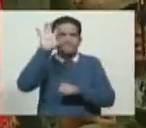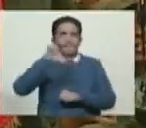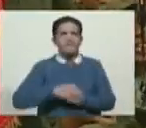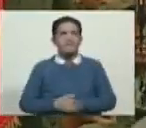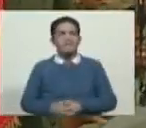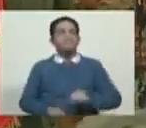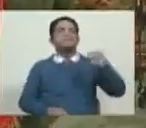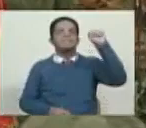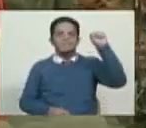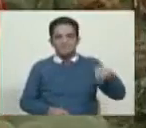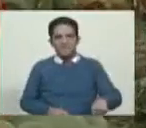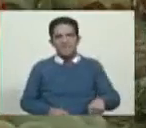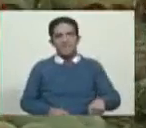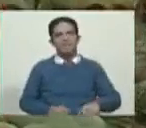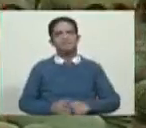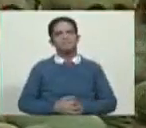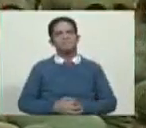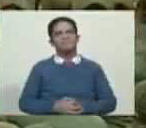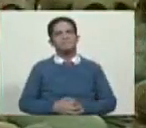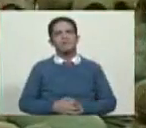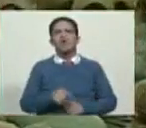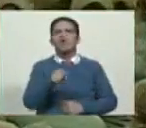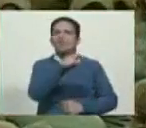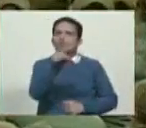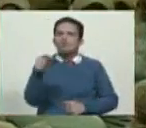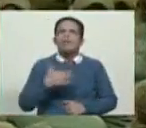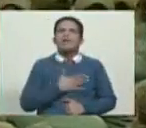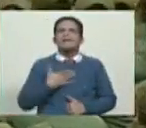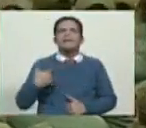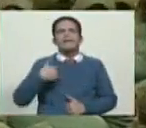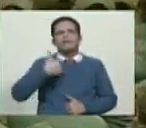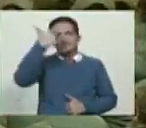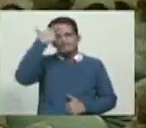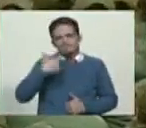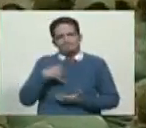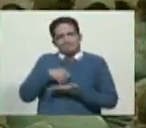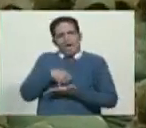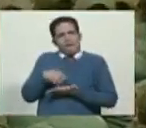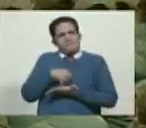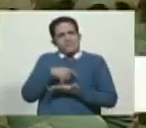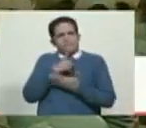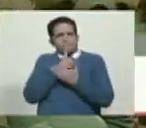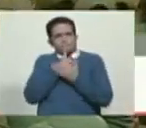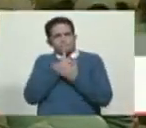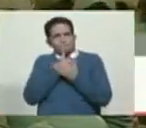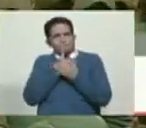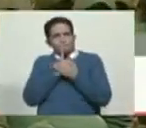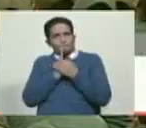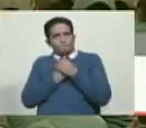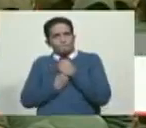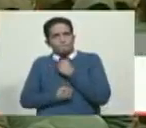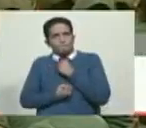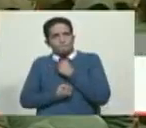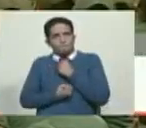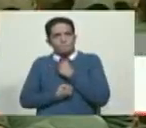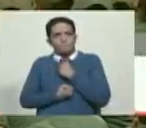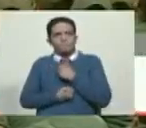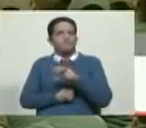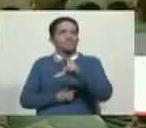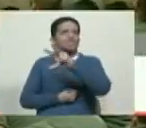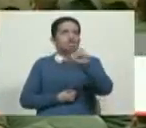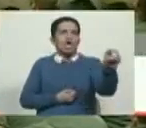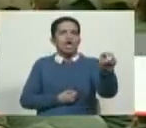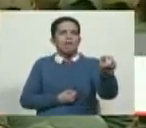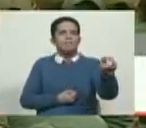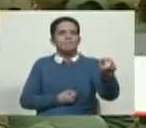¡Sí, mi comandante jefe! ¿Ustedes quieren que yo sea un débil y me acobarde? ¿Y